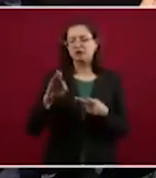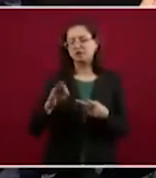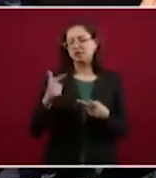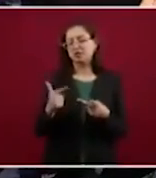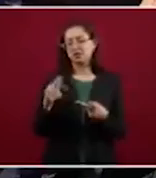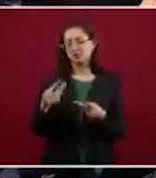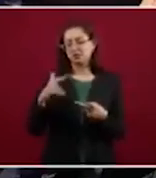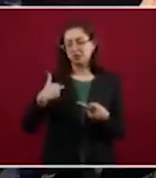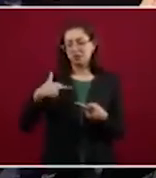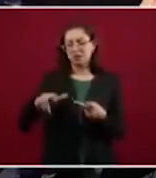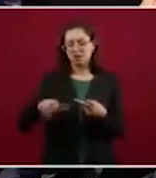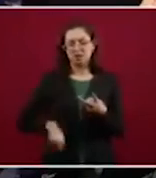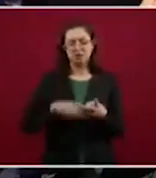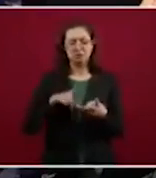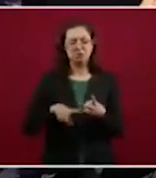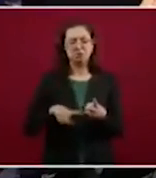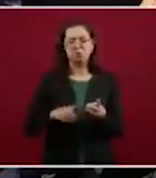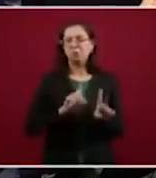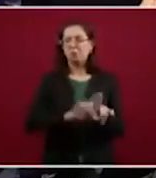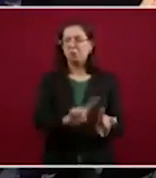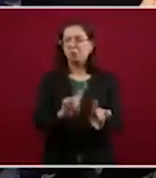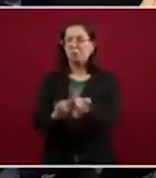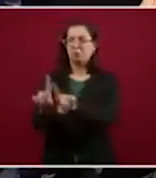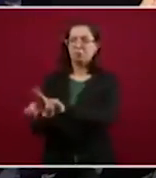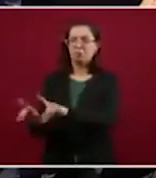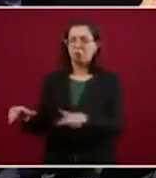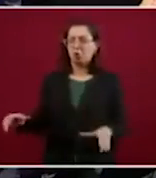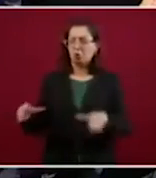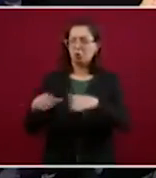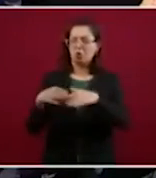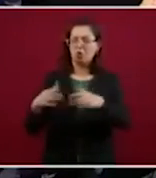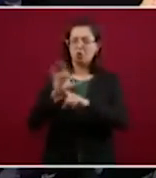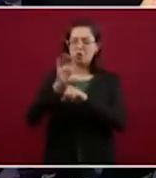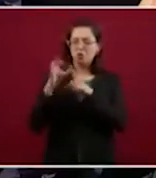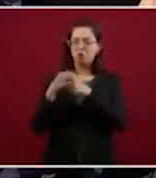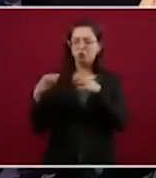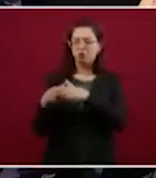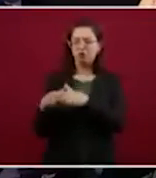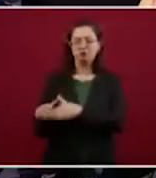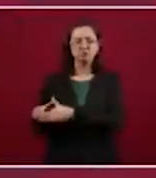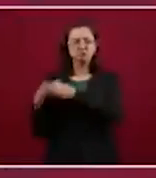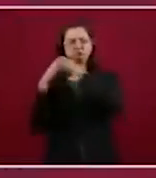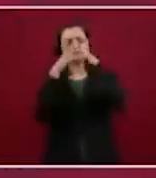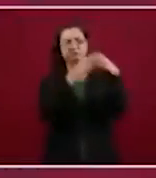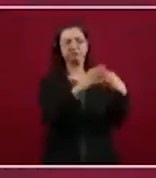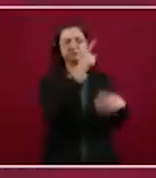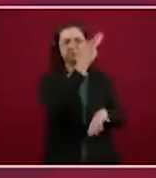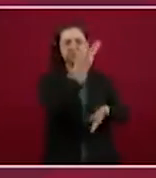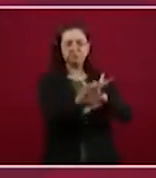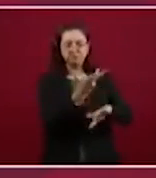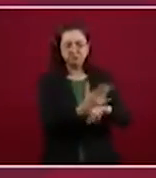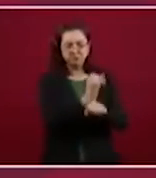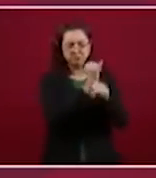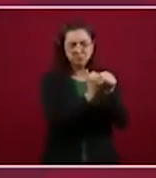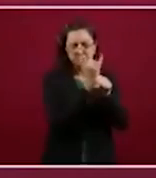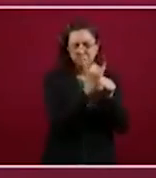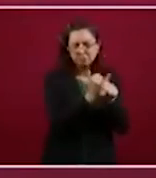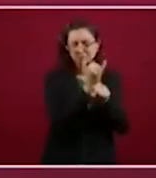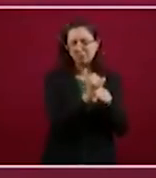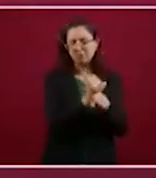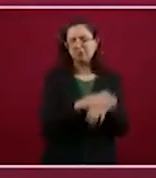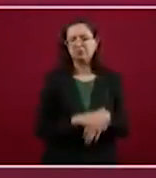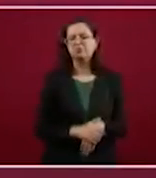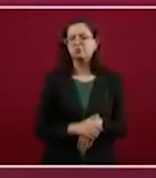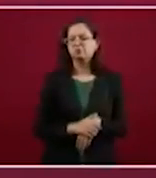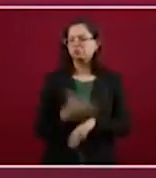República y diferentes personas que consideramos que debieran estar cerca de la investigación en Estados Unidos. ¿Estados Unidos